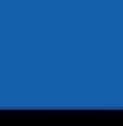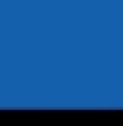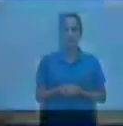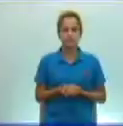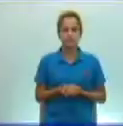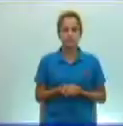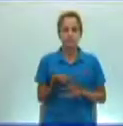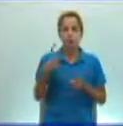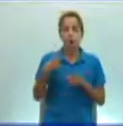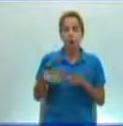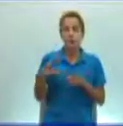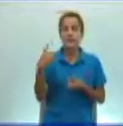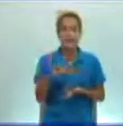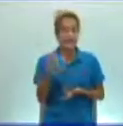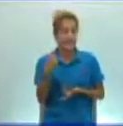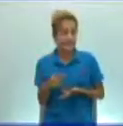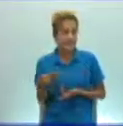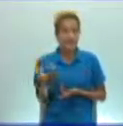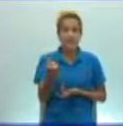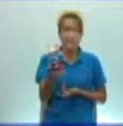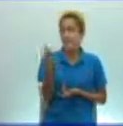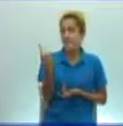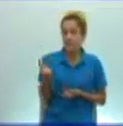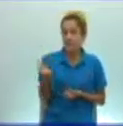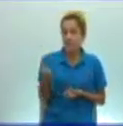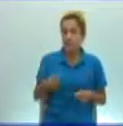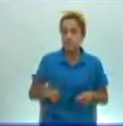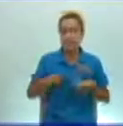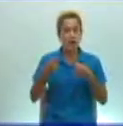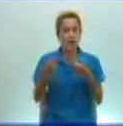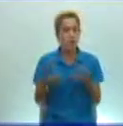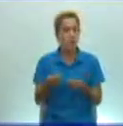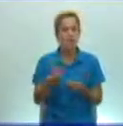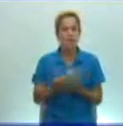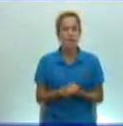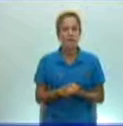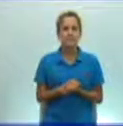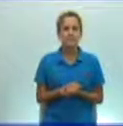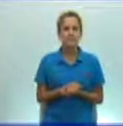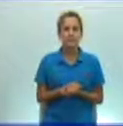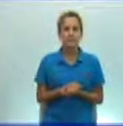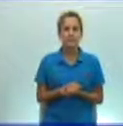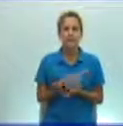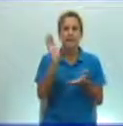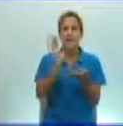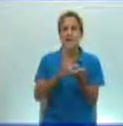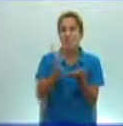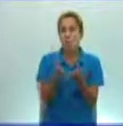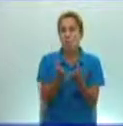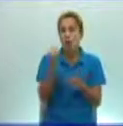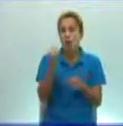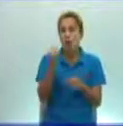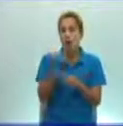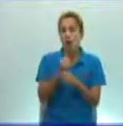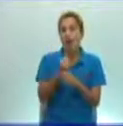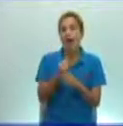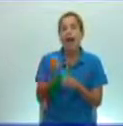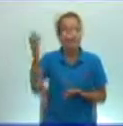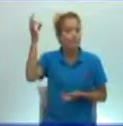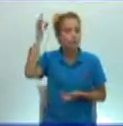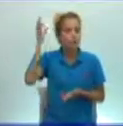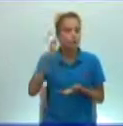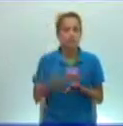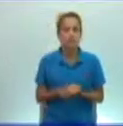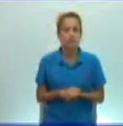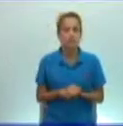Otra de las actividades independientes que les proponemos aparece en su libro de texto de español.